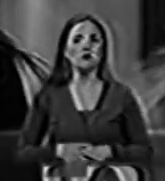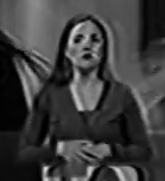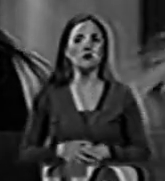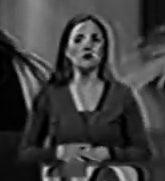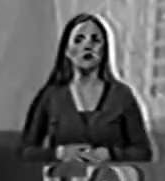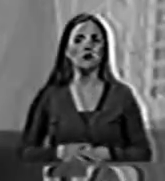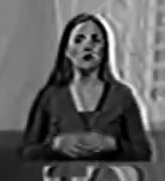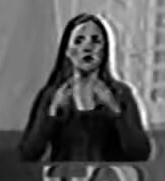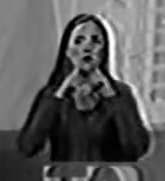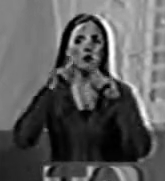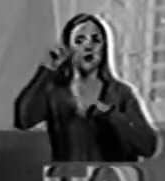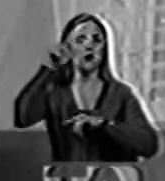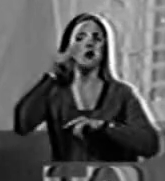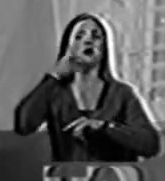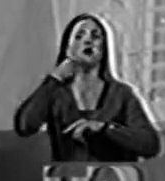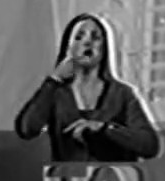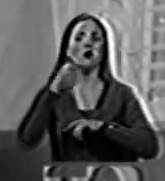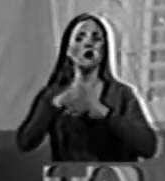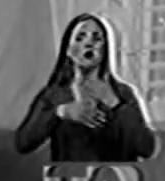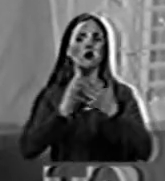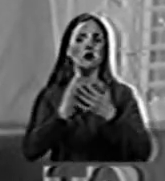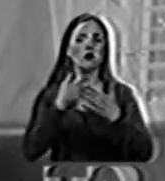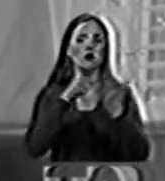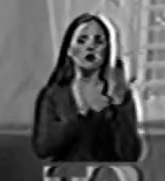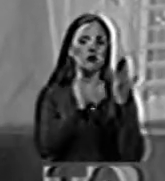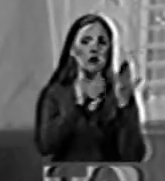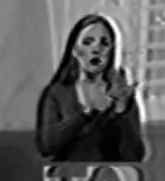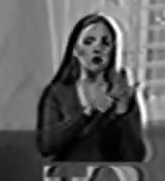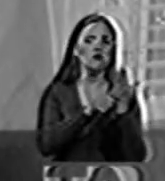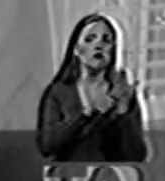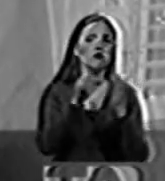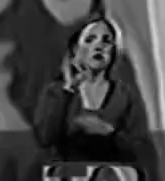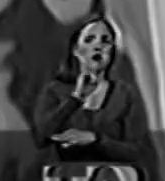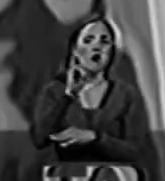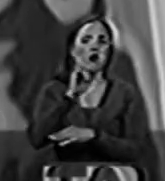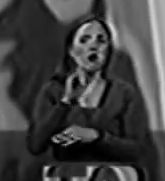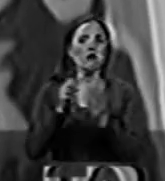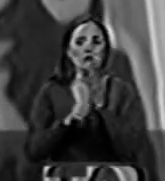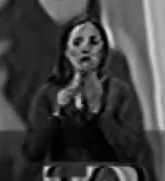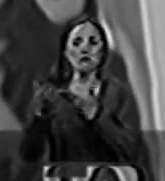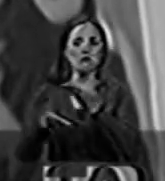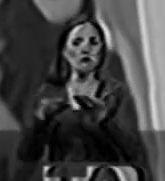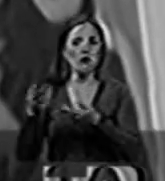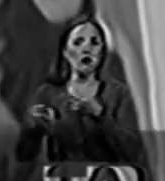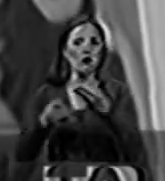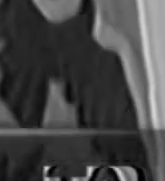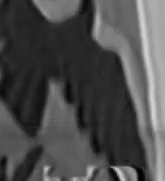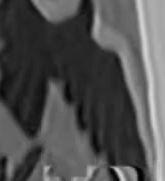tras el anuncio del gobierno de que se fusionaría con el Ministerio de Comercio Exterior.